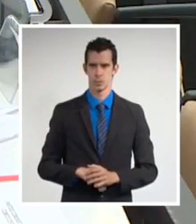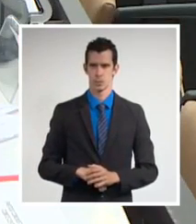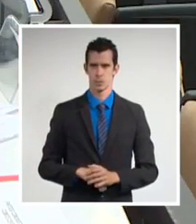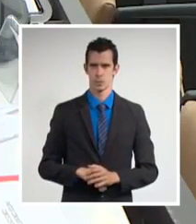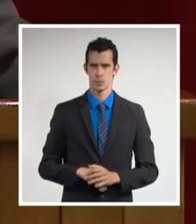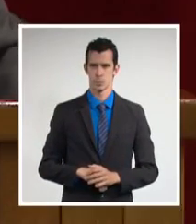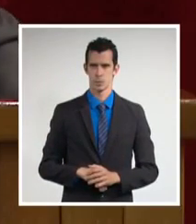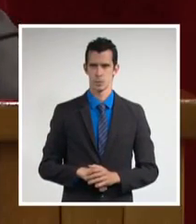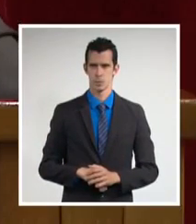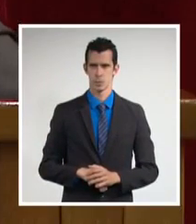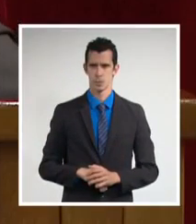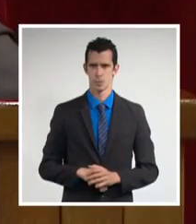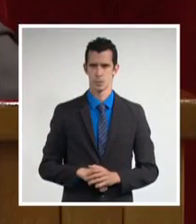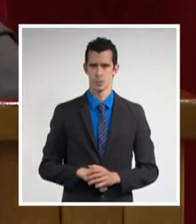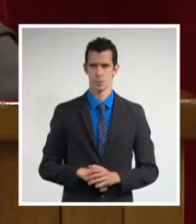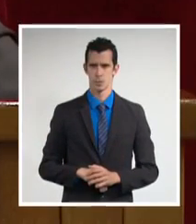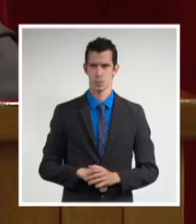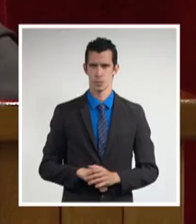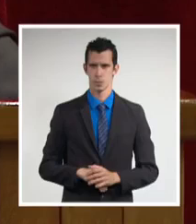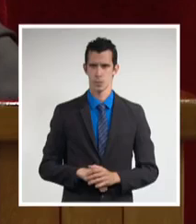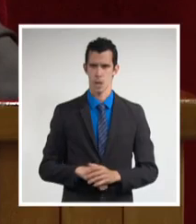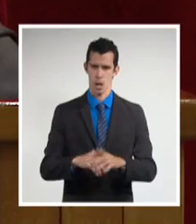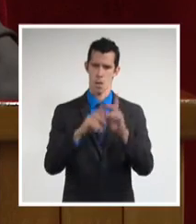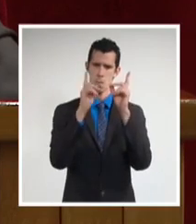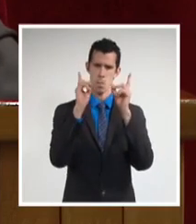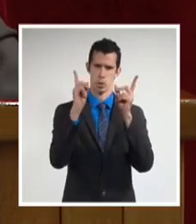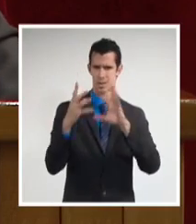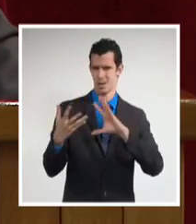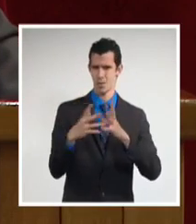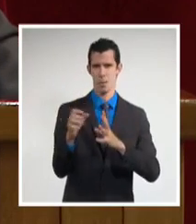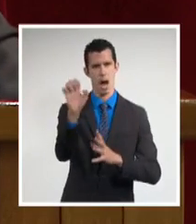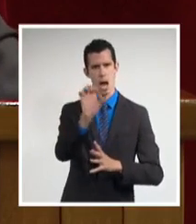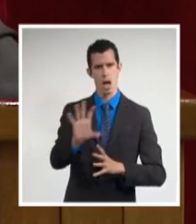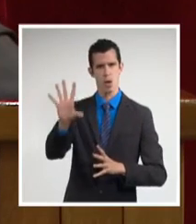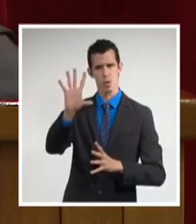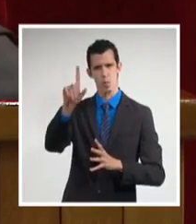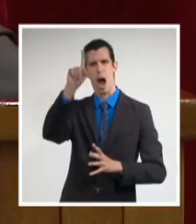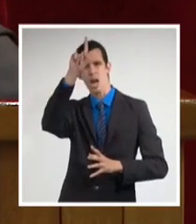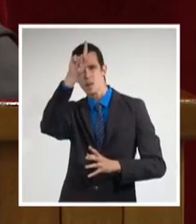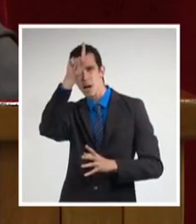creciente derechización de la política europea. Los excesos que